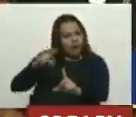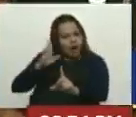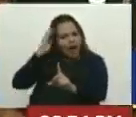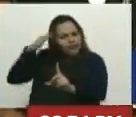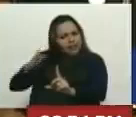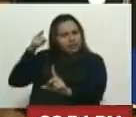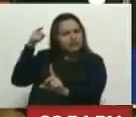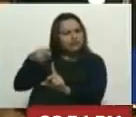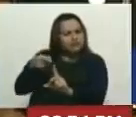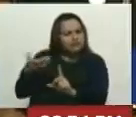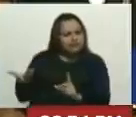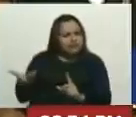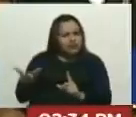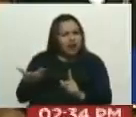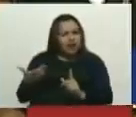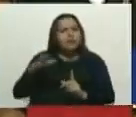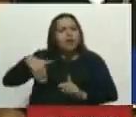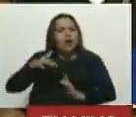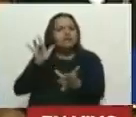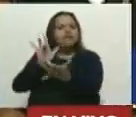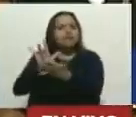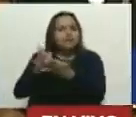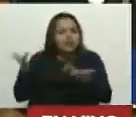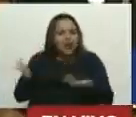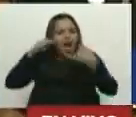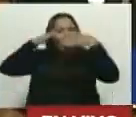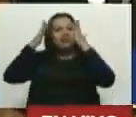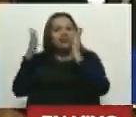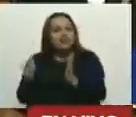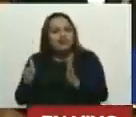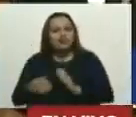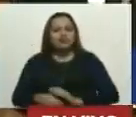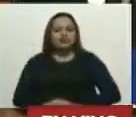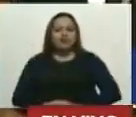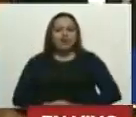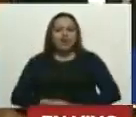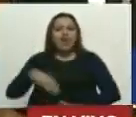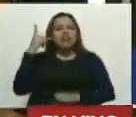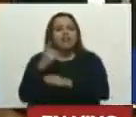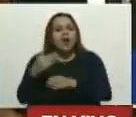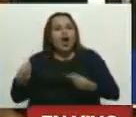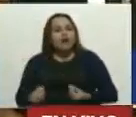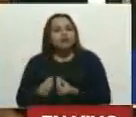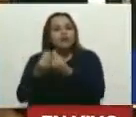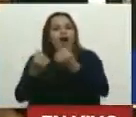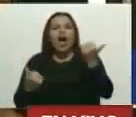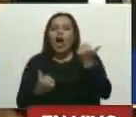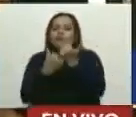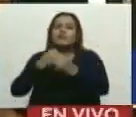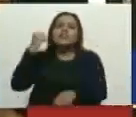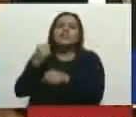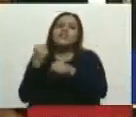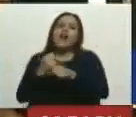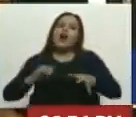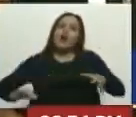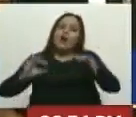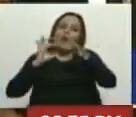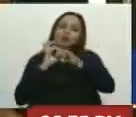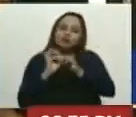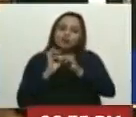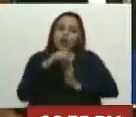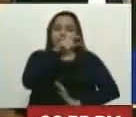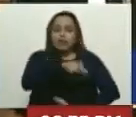Debemos identificar para acercar, debemos identificar para abordar, debemos identificar para acompañar, para trabajar junto a